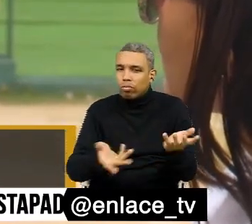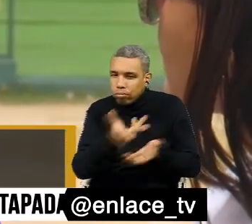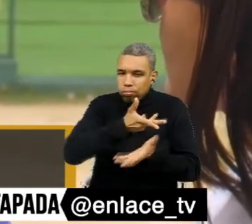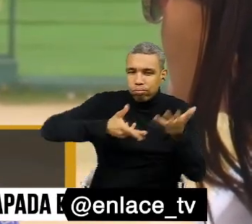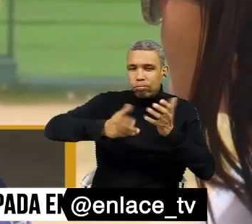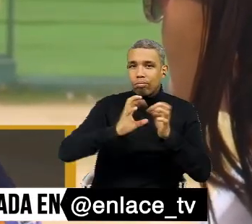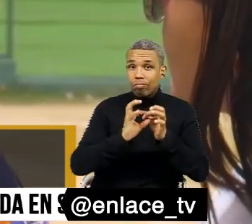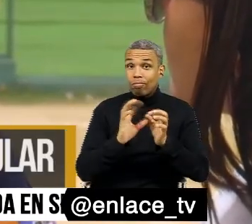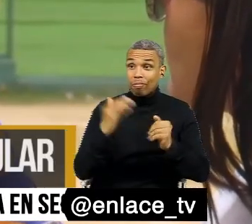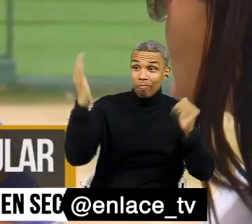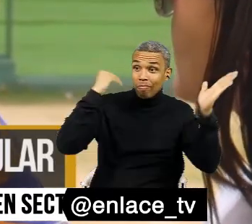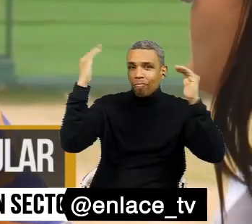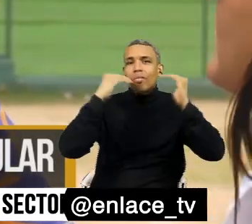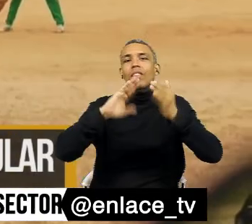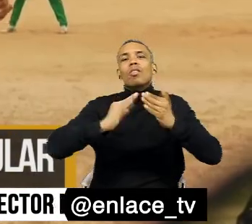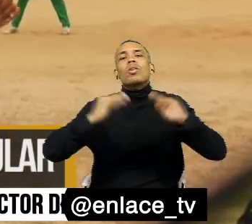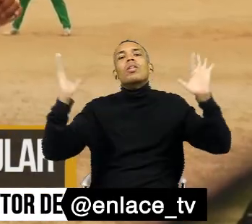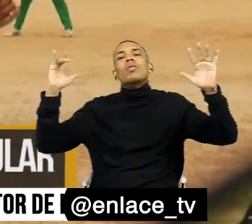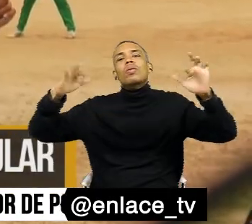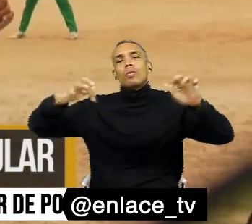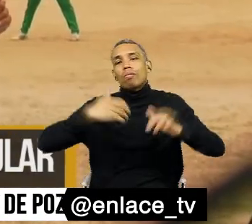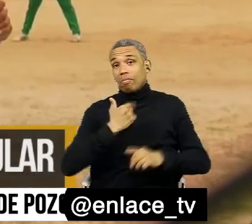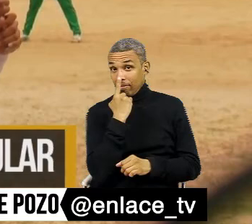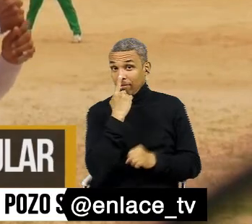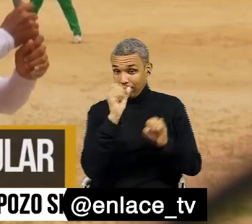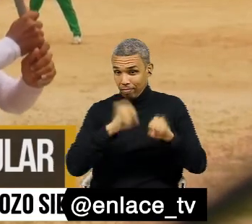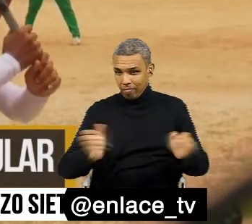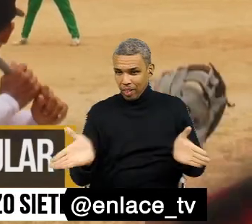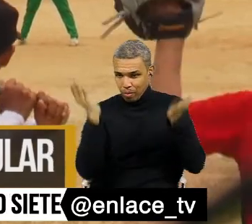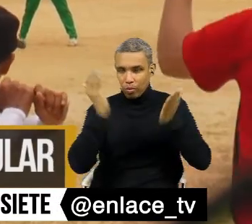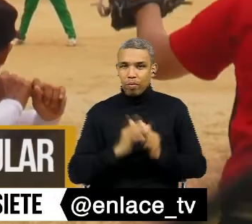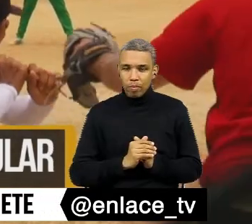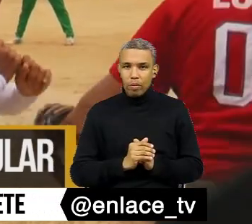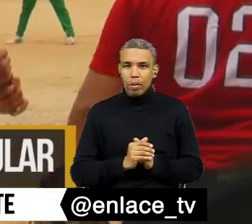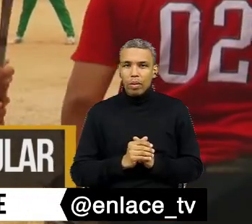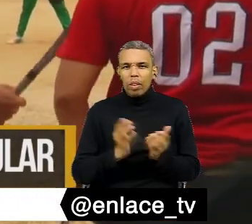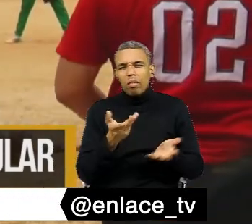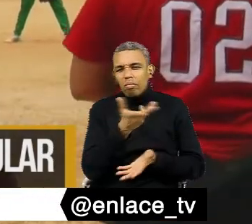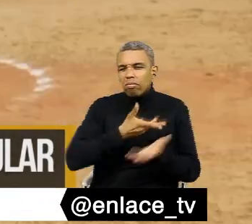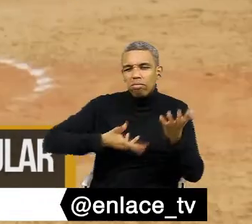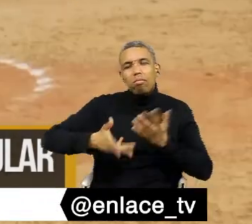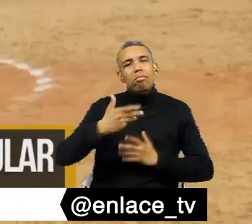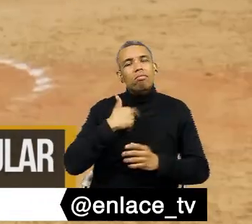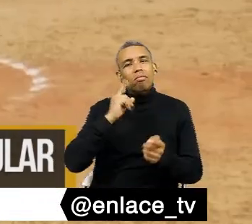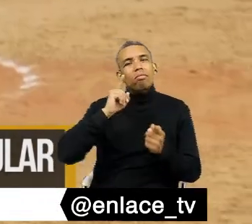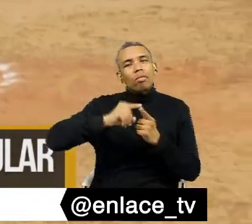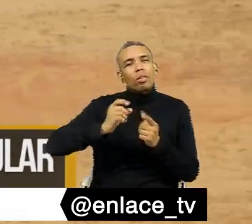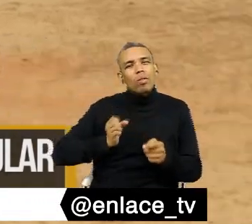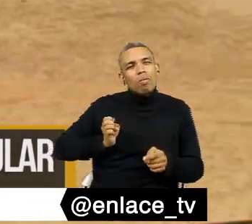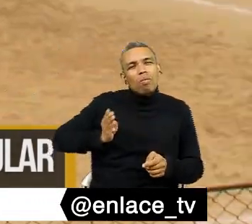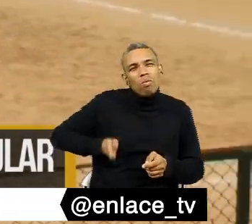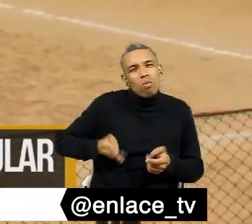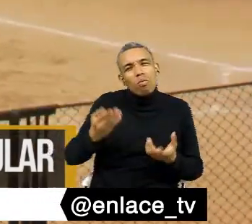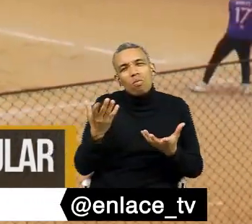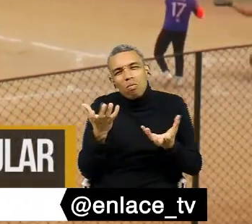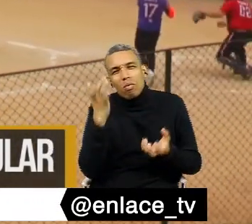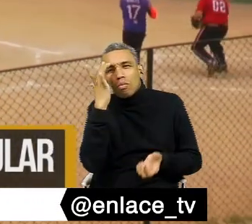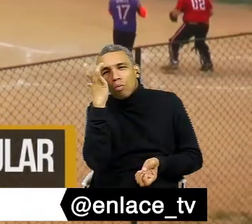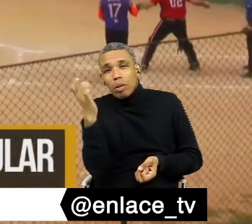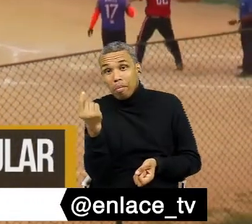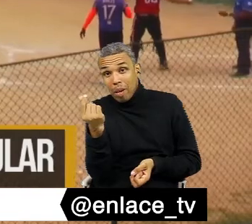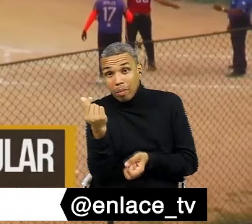gente siga asistiendo aquí al softball en Barranca Bermeja. La iniciativa recreativa busca, según los coordinadores del Club Pipatones, recolectar recursos